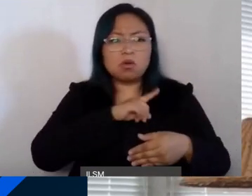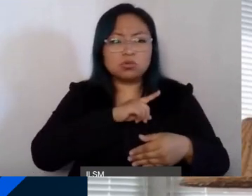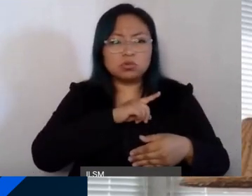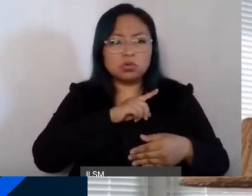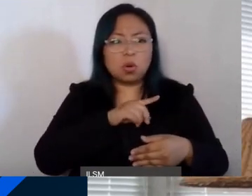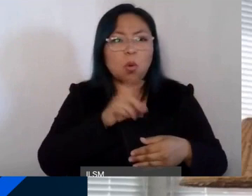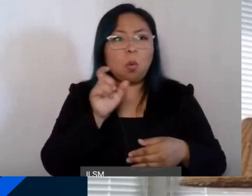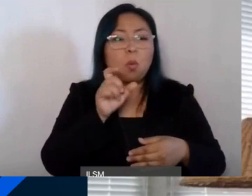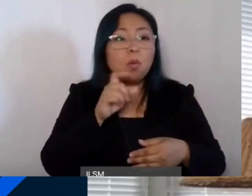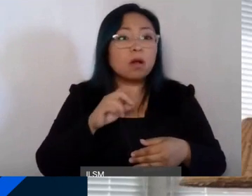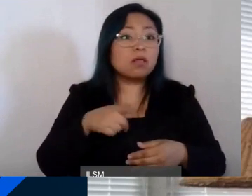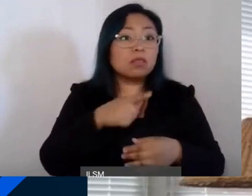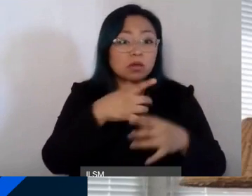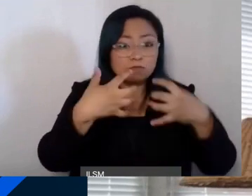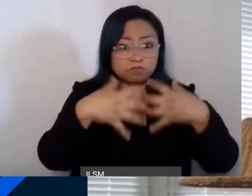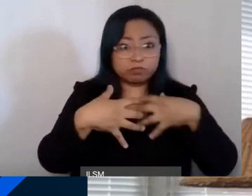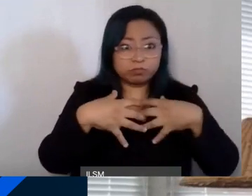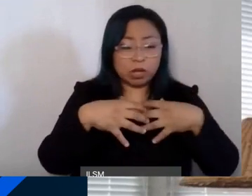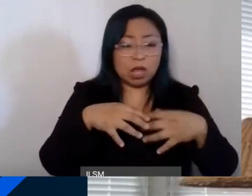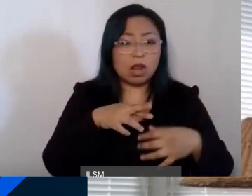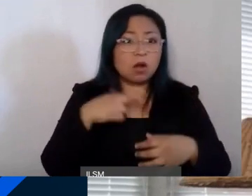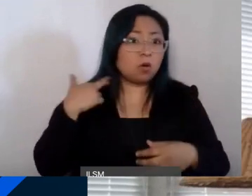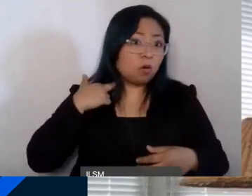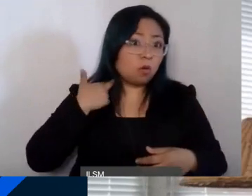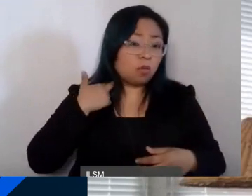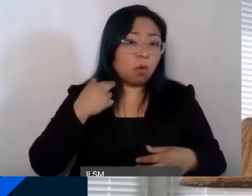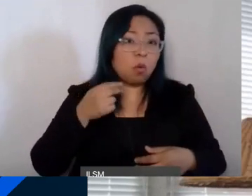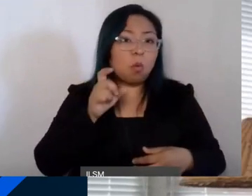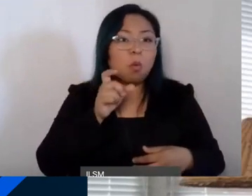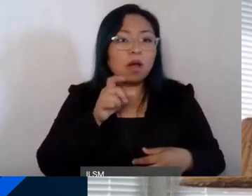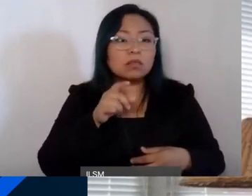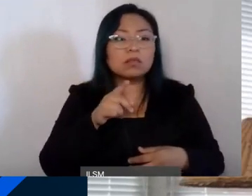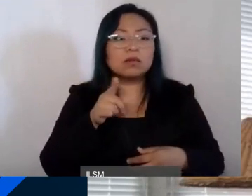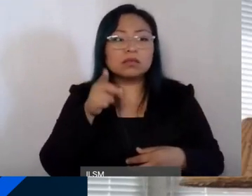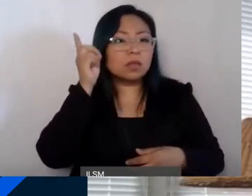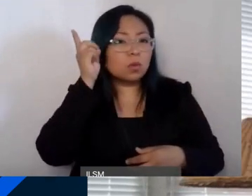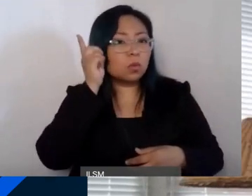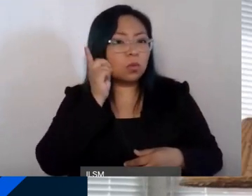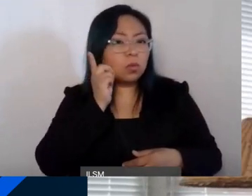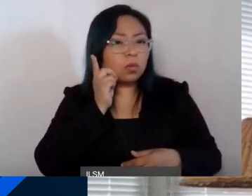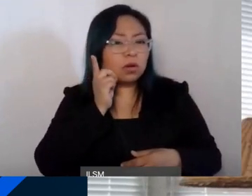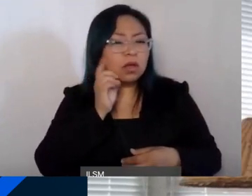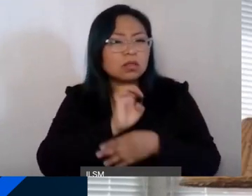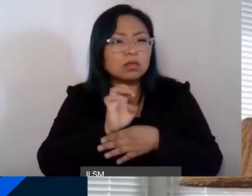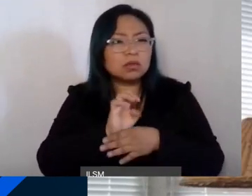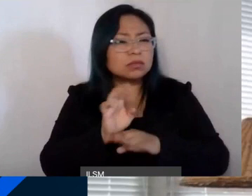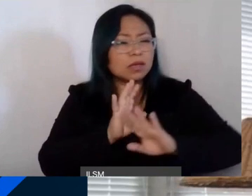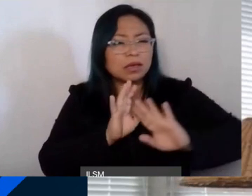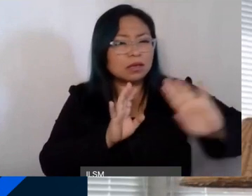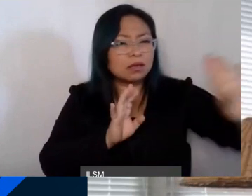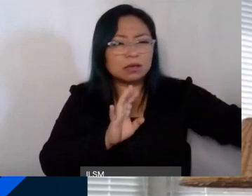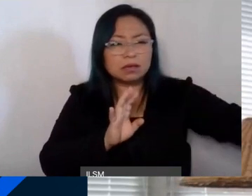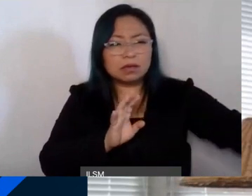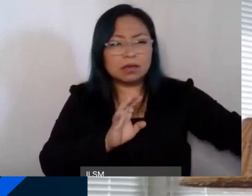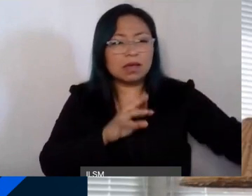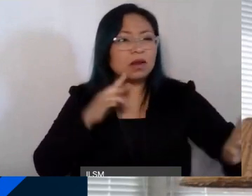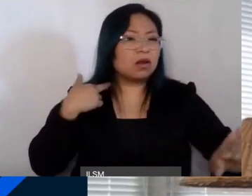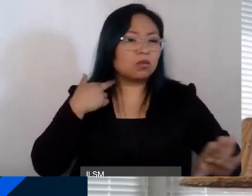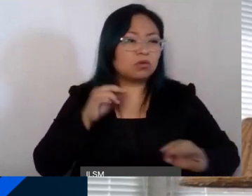que lo mueve más o menos es cuando está durmiendo y le molesta el ruido y hace que se alejen